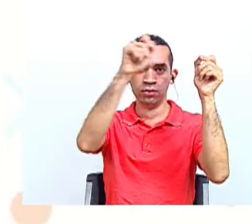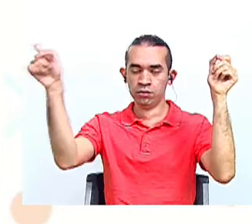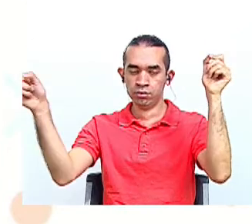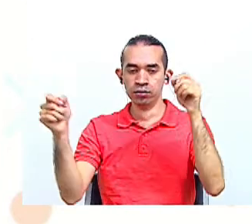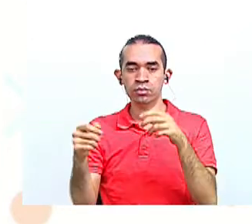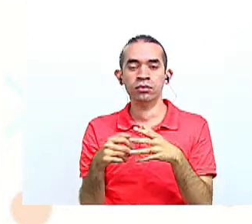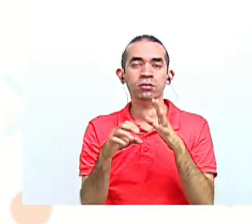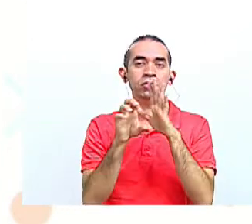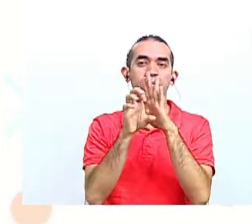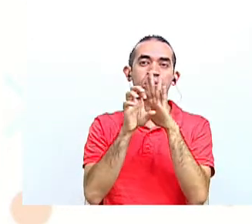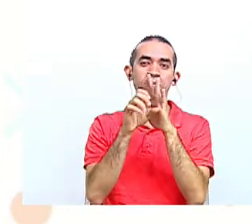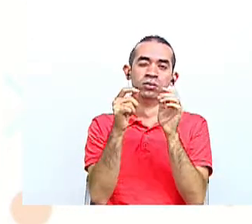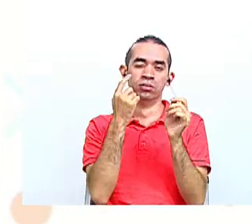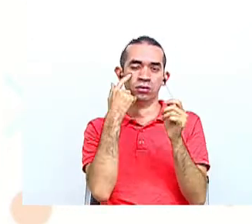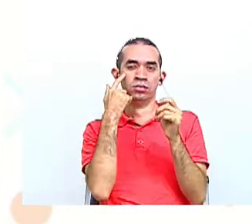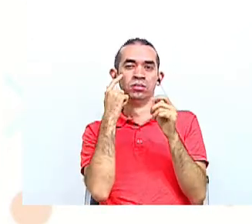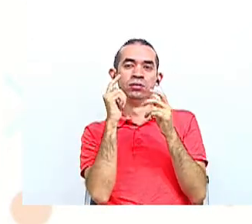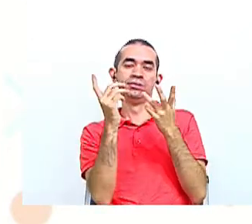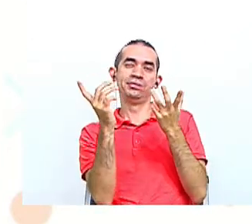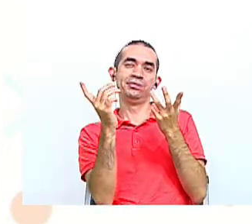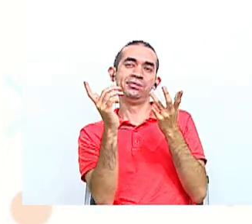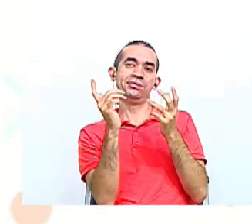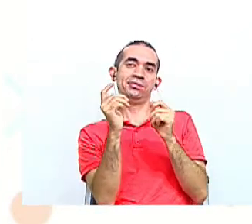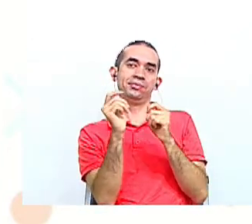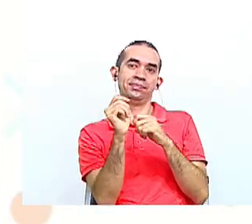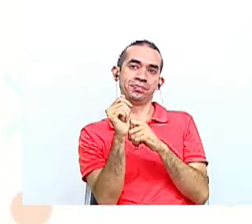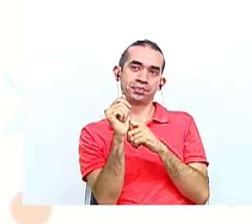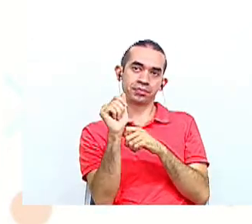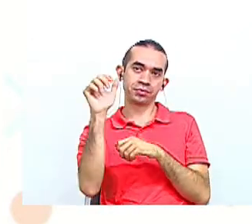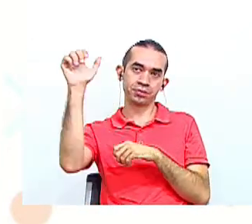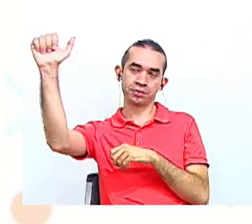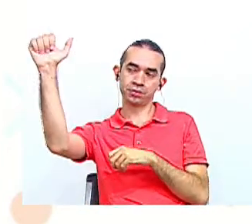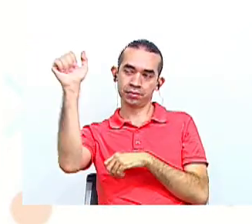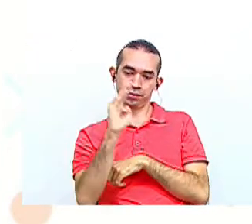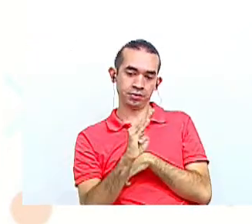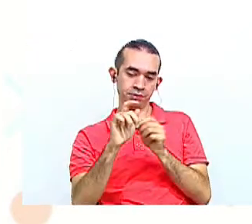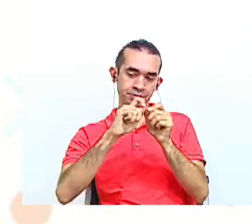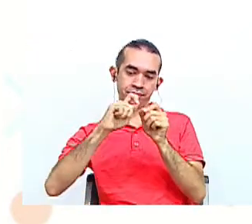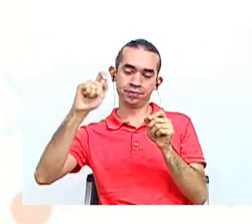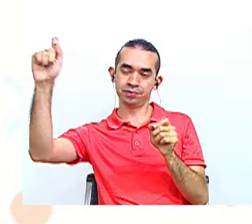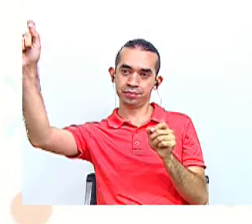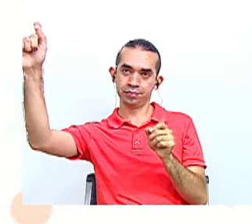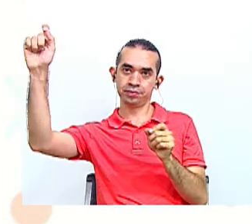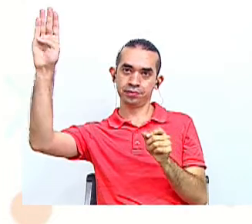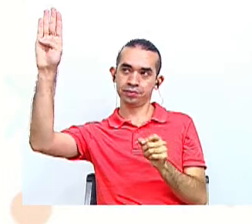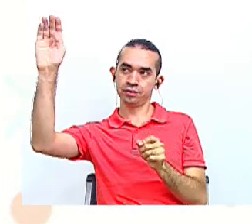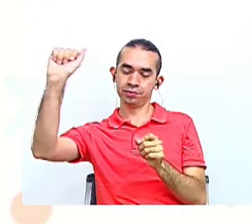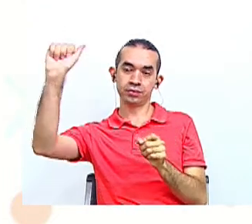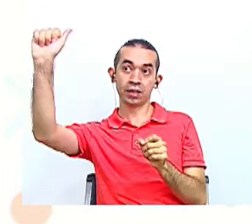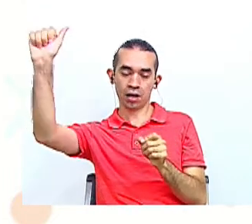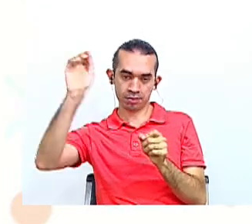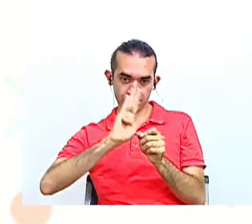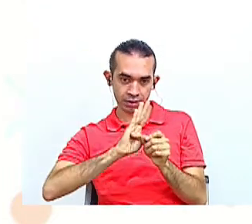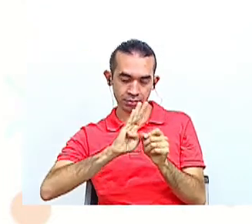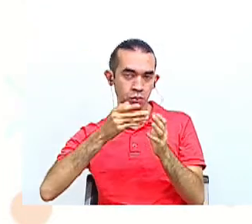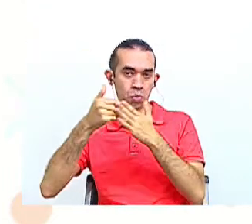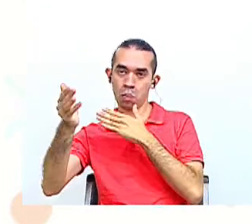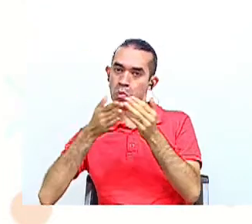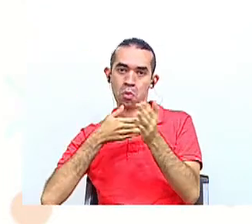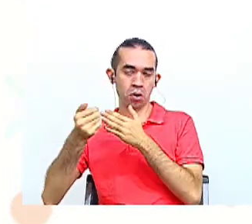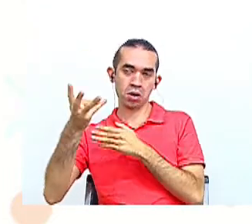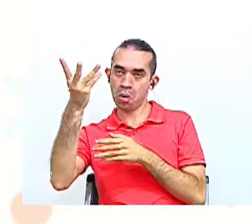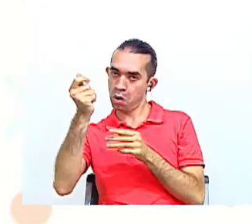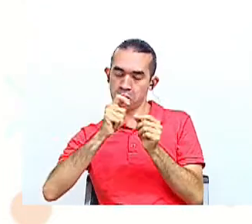yo comparo la medida del segmento AB, sea cual sea su valor,